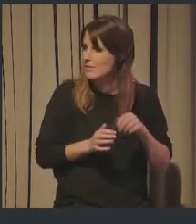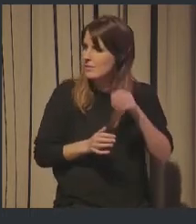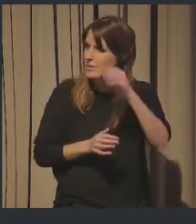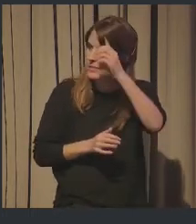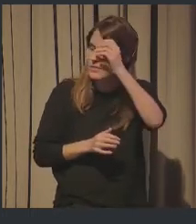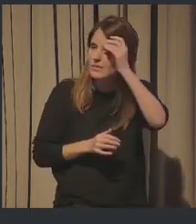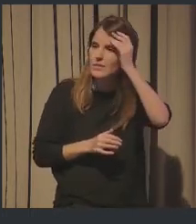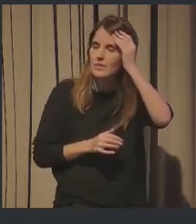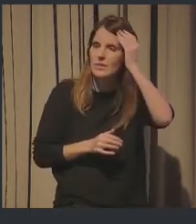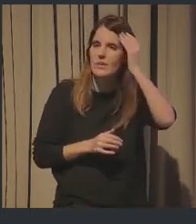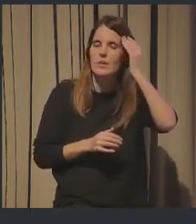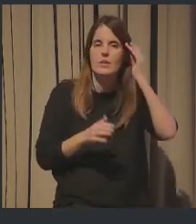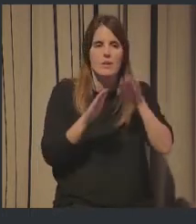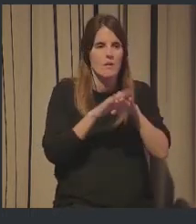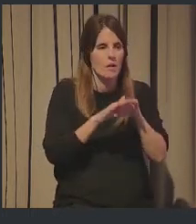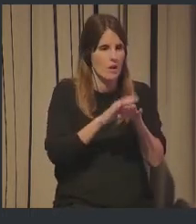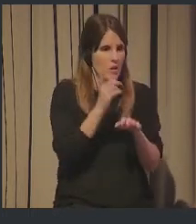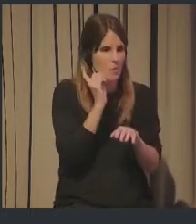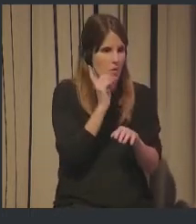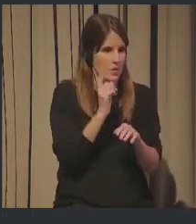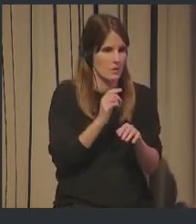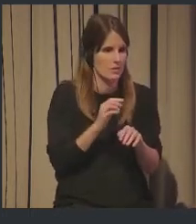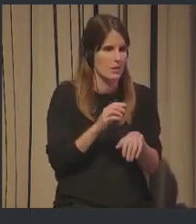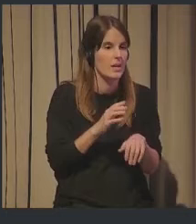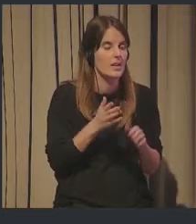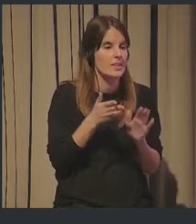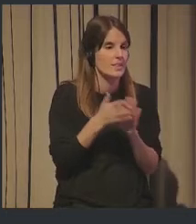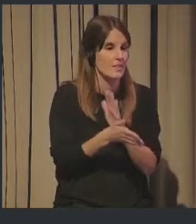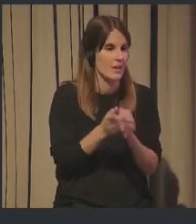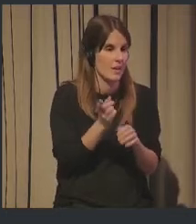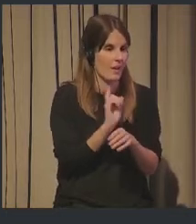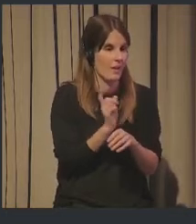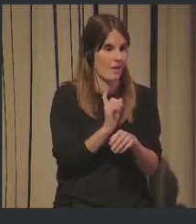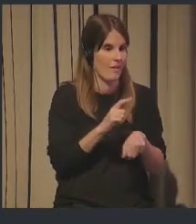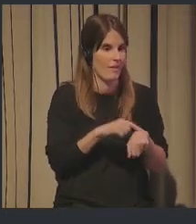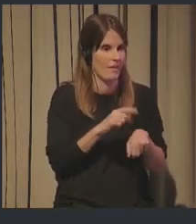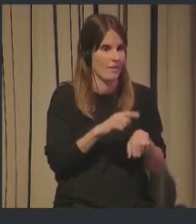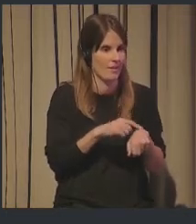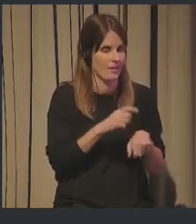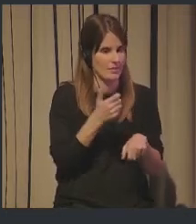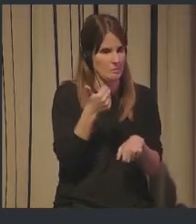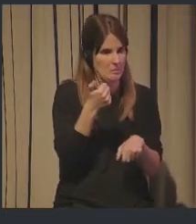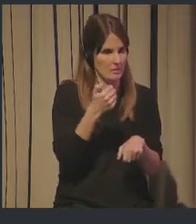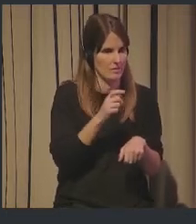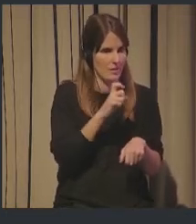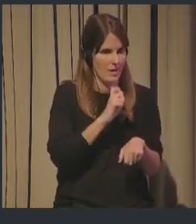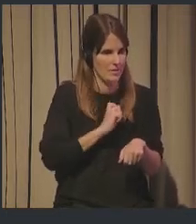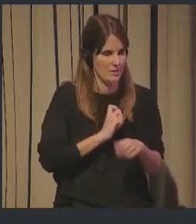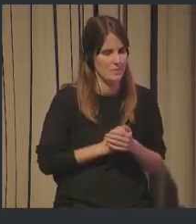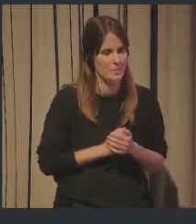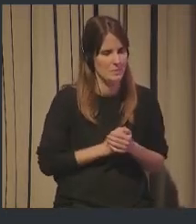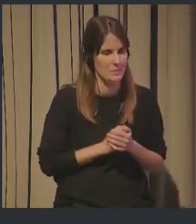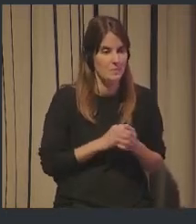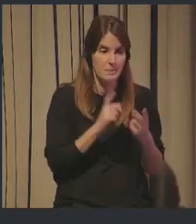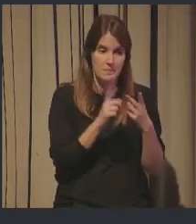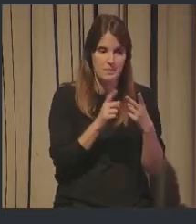Ya lo siento, el teléfono. Bueno, esto significa que tengo que parar, pero bueno, pararé en un par de minutos. Es aquí donde entra en juego la imaginación y esto